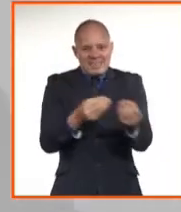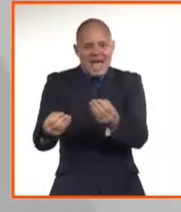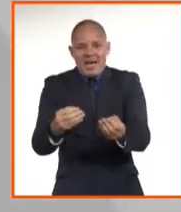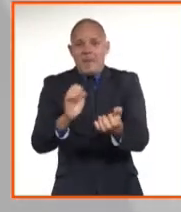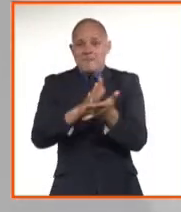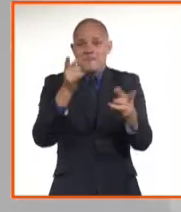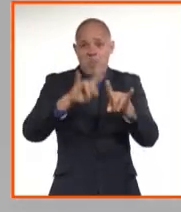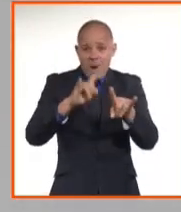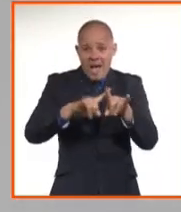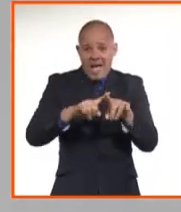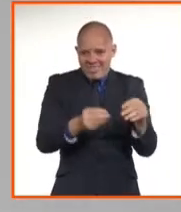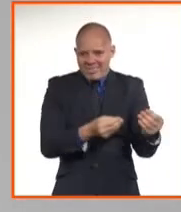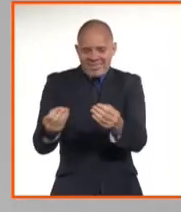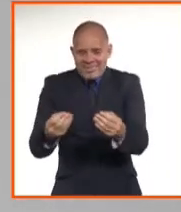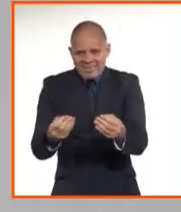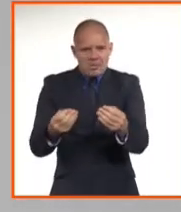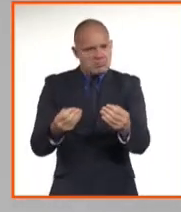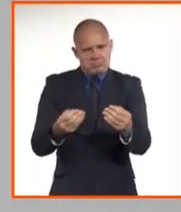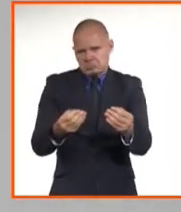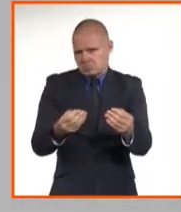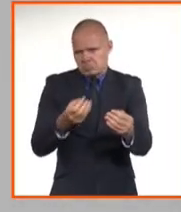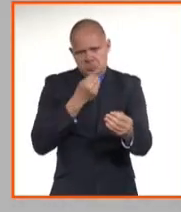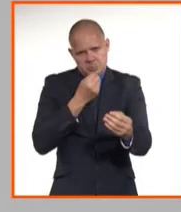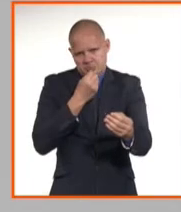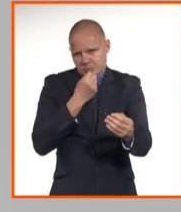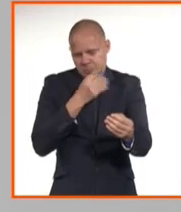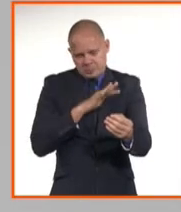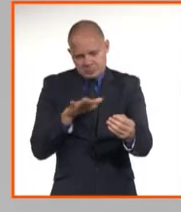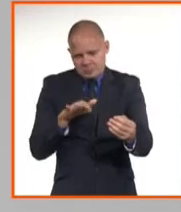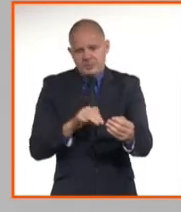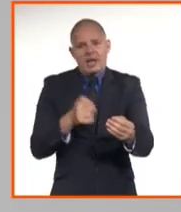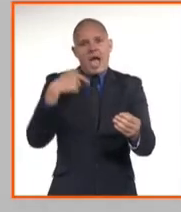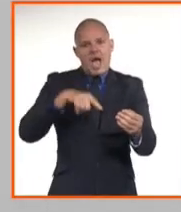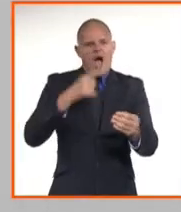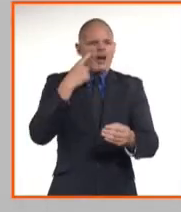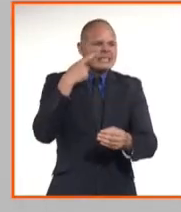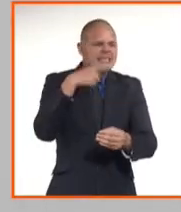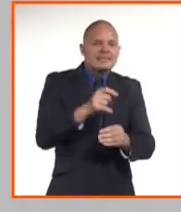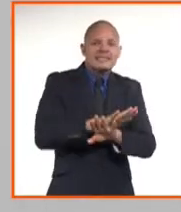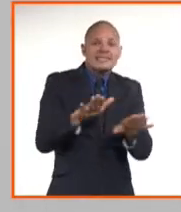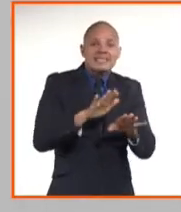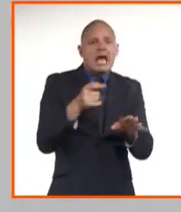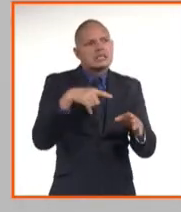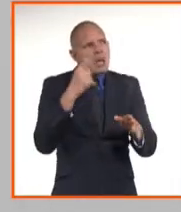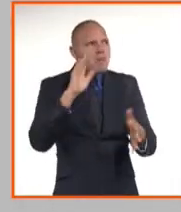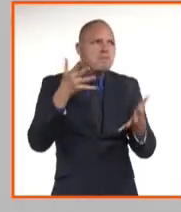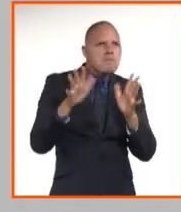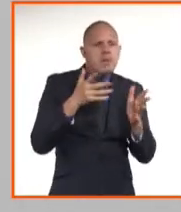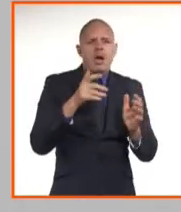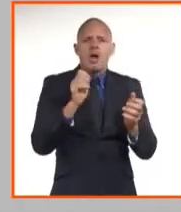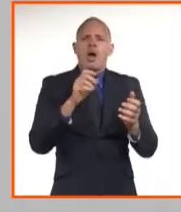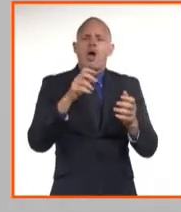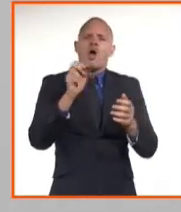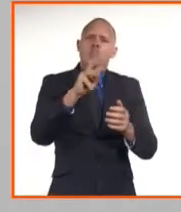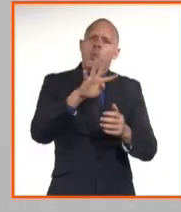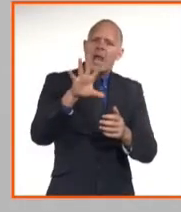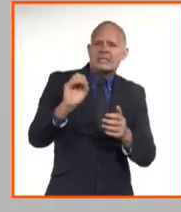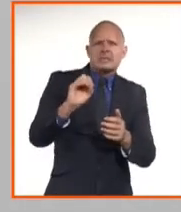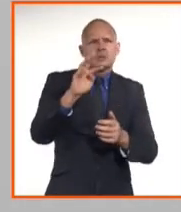megawatts. Felton 2 iba a entrar al sistema con 240 megawatts, entre 240 y 250 megawatts, y realmente